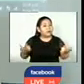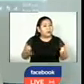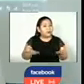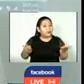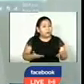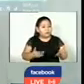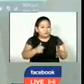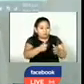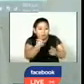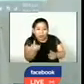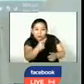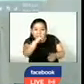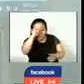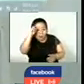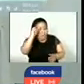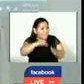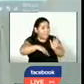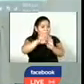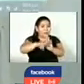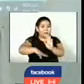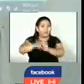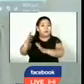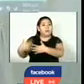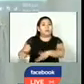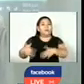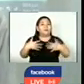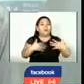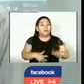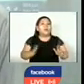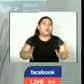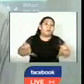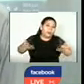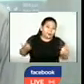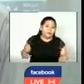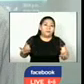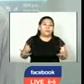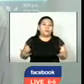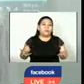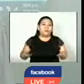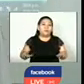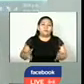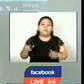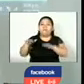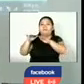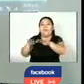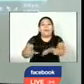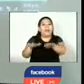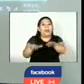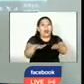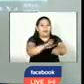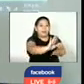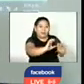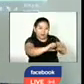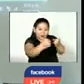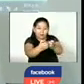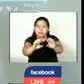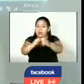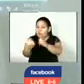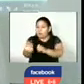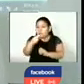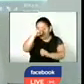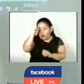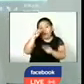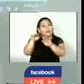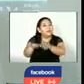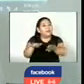mayoría de trabajos y actividades por supuesto nuestro agradecimiento al equipo de limpieza e